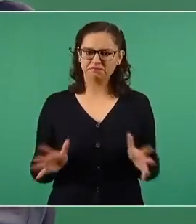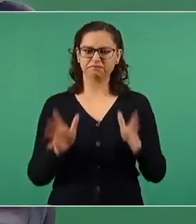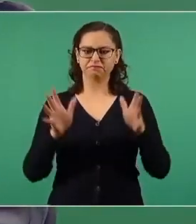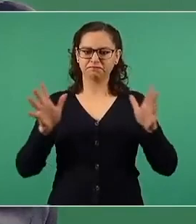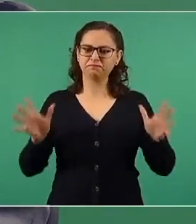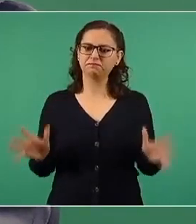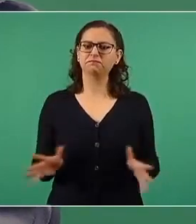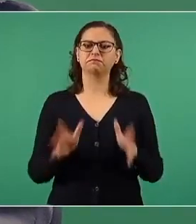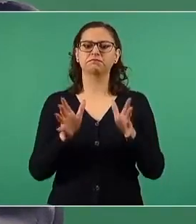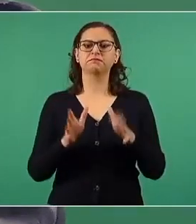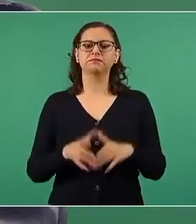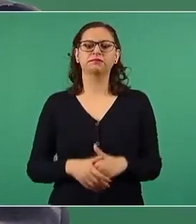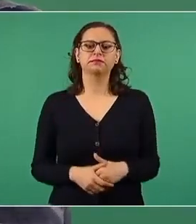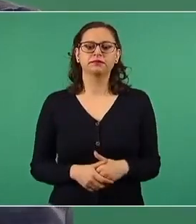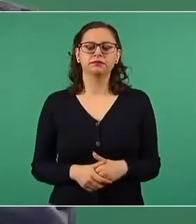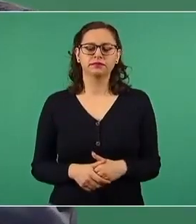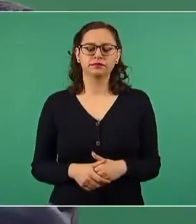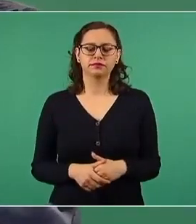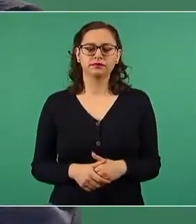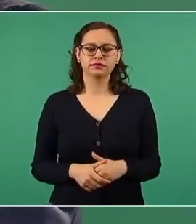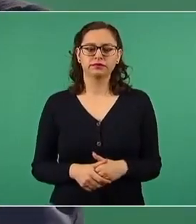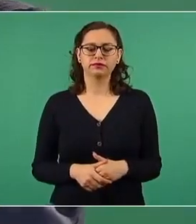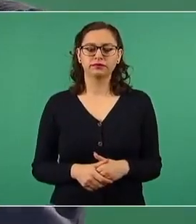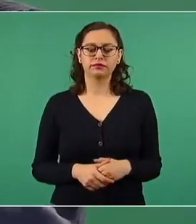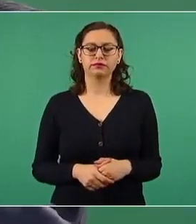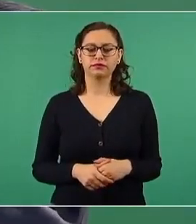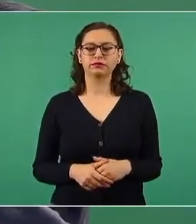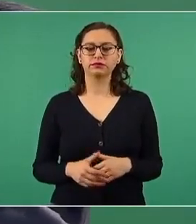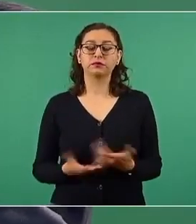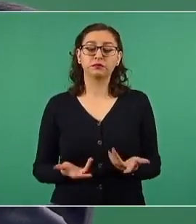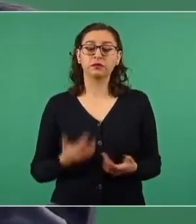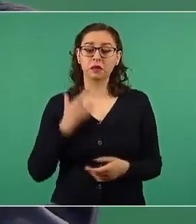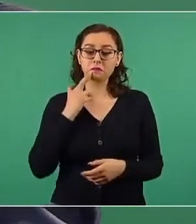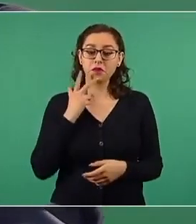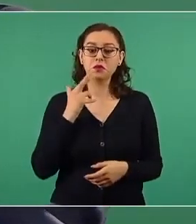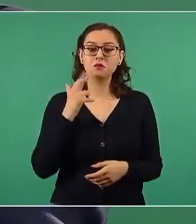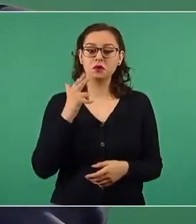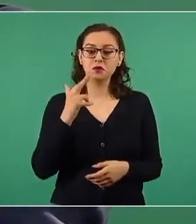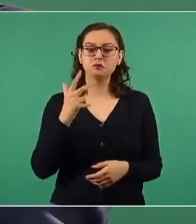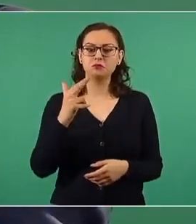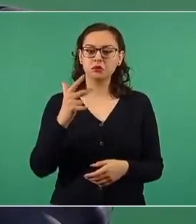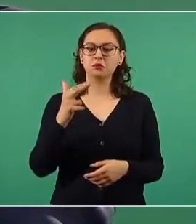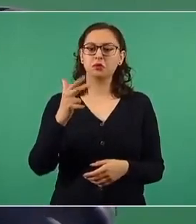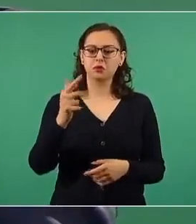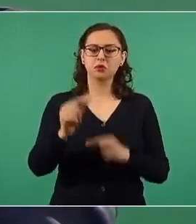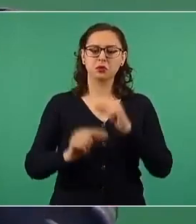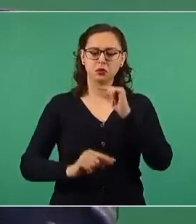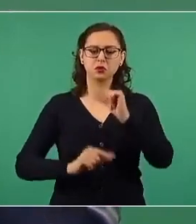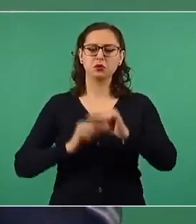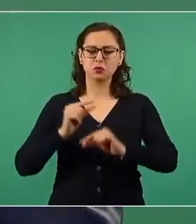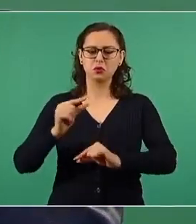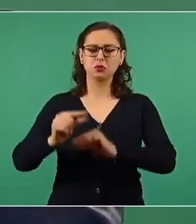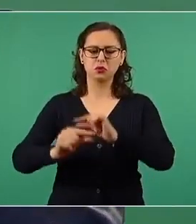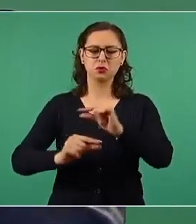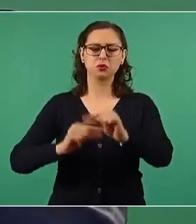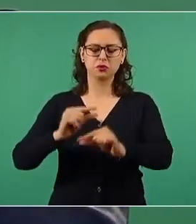y cada vez van a haber mejores resultados. México ahora